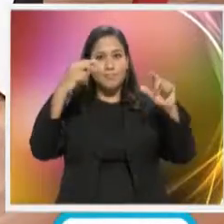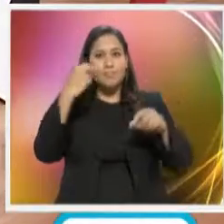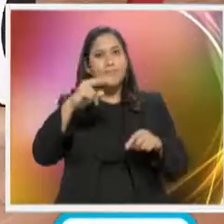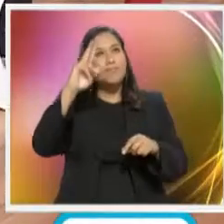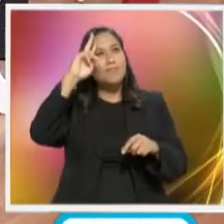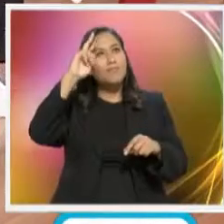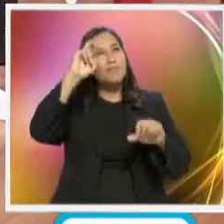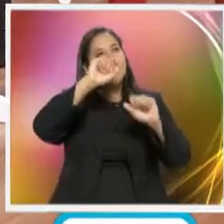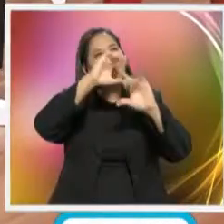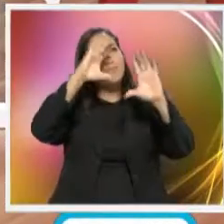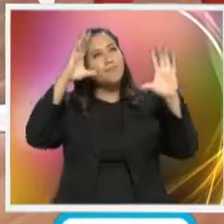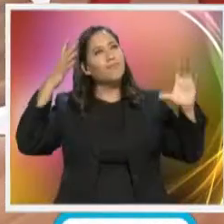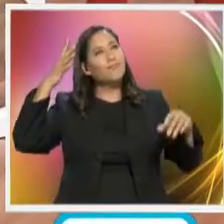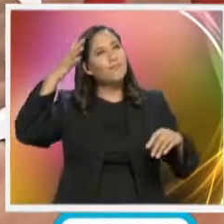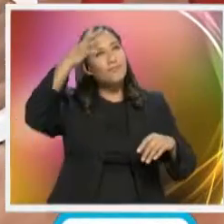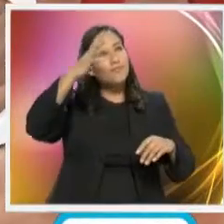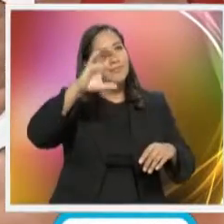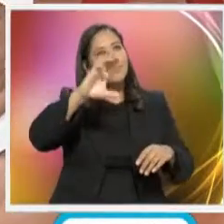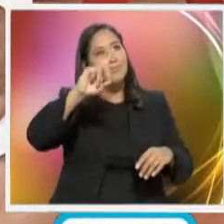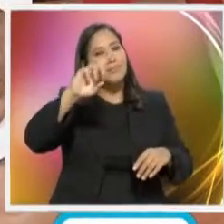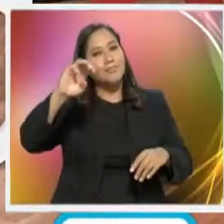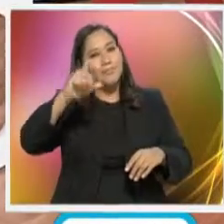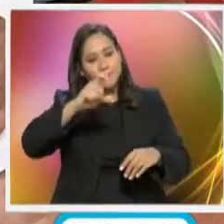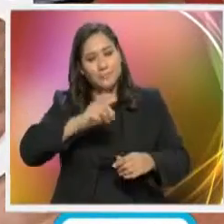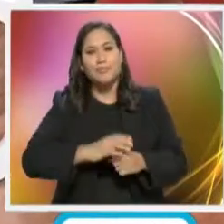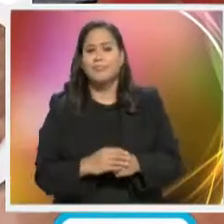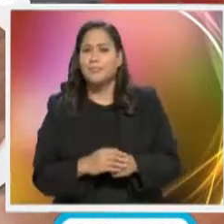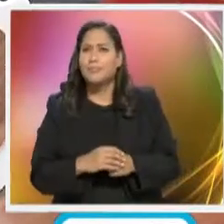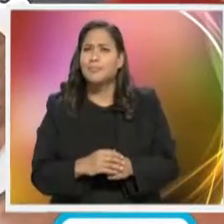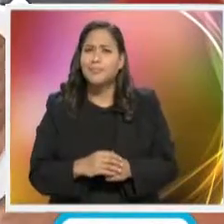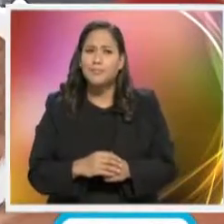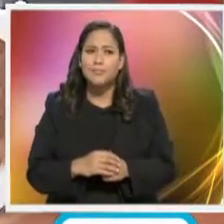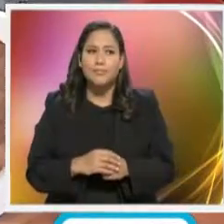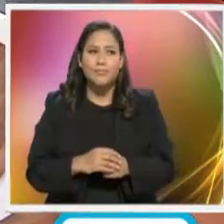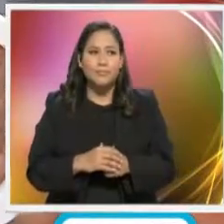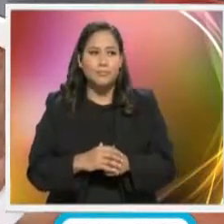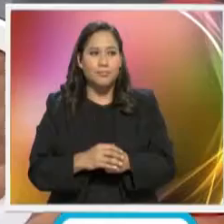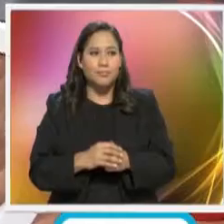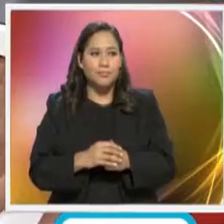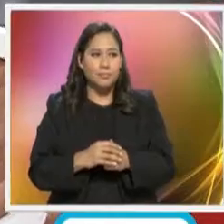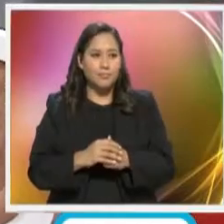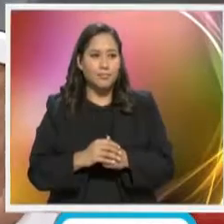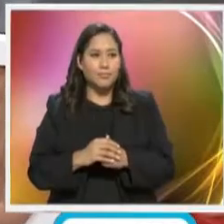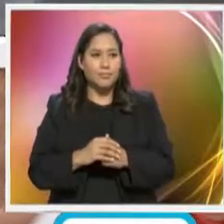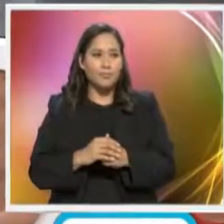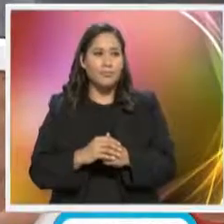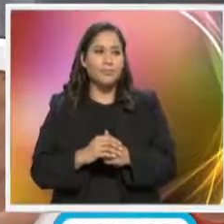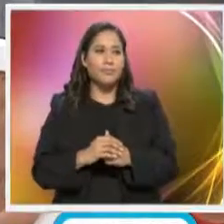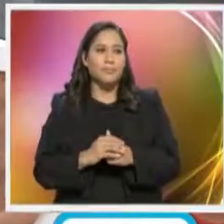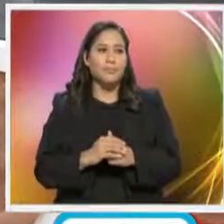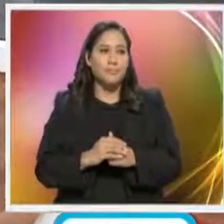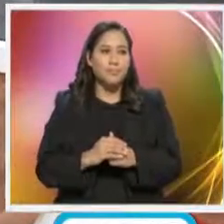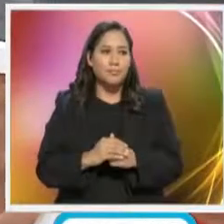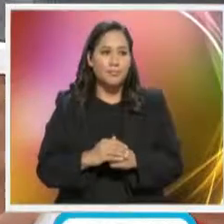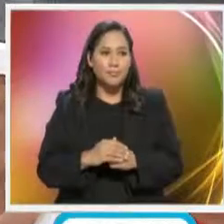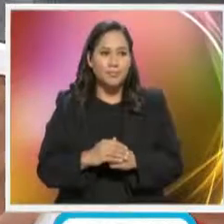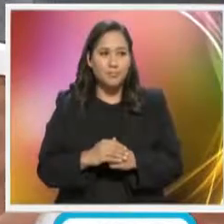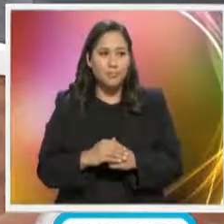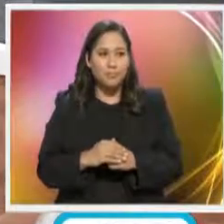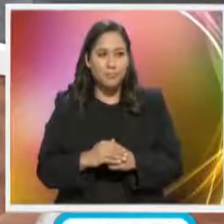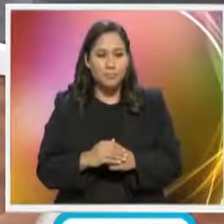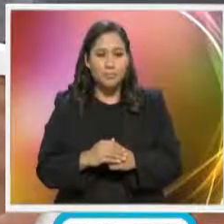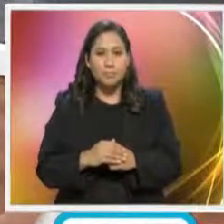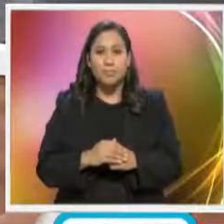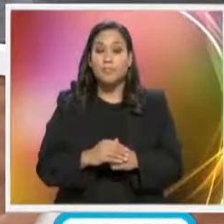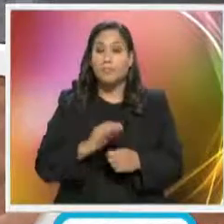ficción. Futura CDMX, y como bien lo comentaba, es un espacio en donde podemos conocer más a fondo